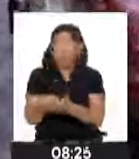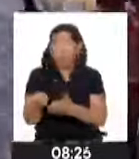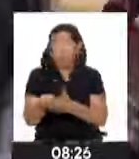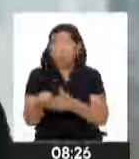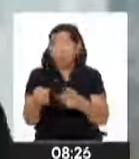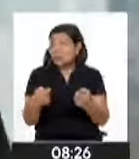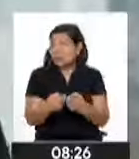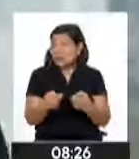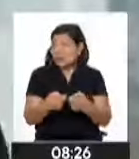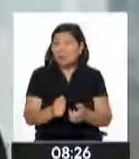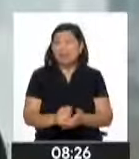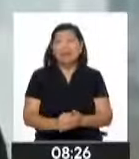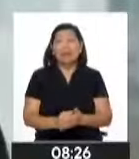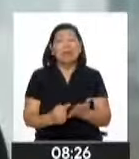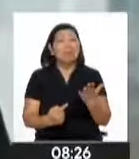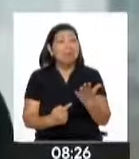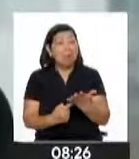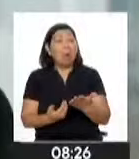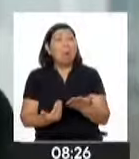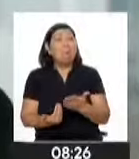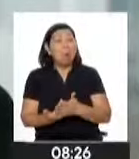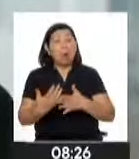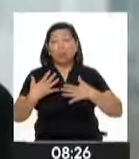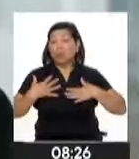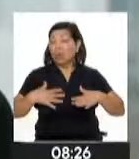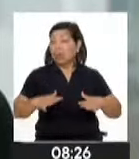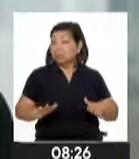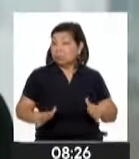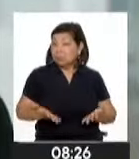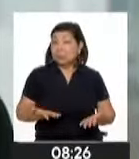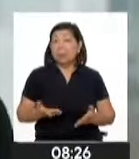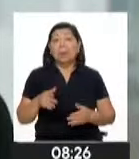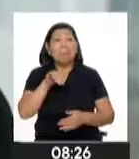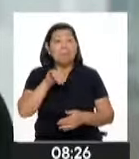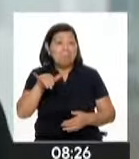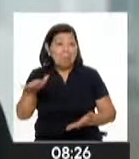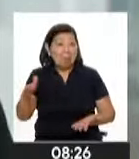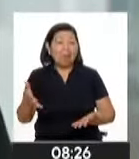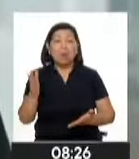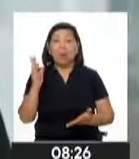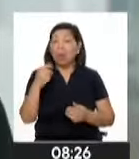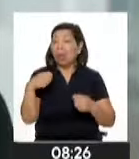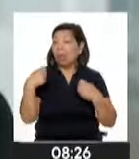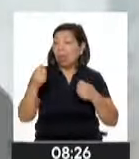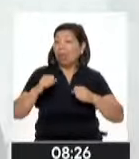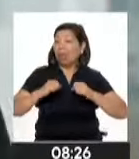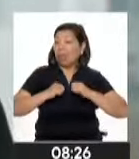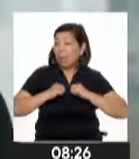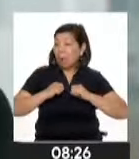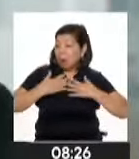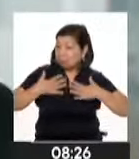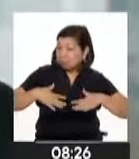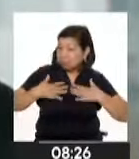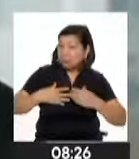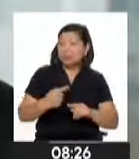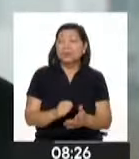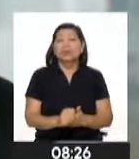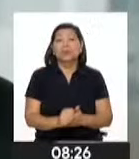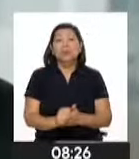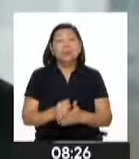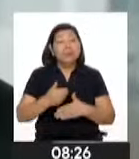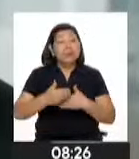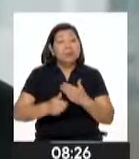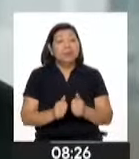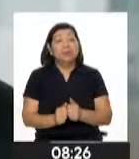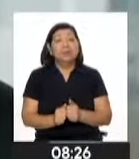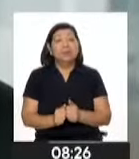Internet. Tecnología, moda, hogar, viajes, belleza, deportes, salud. Lo que ha pasado